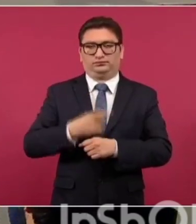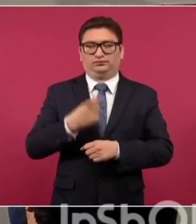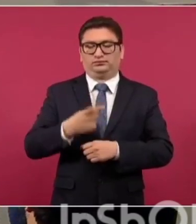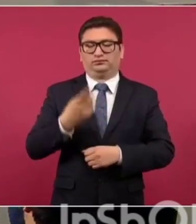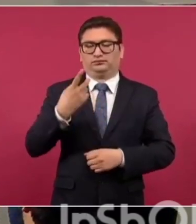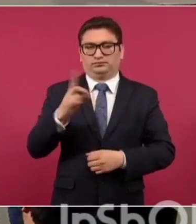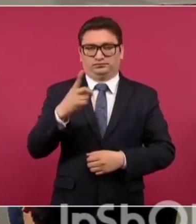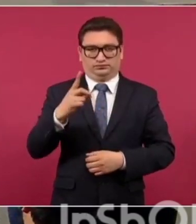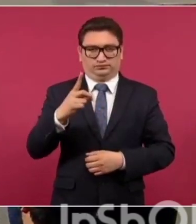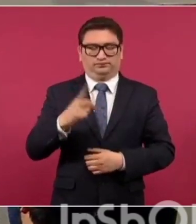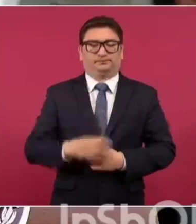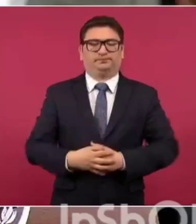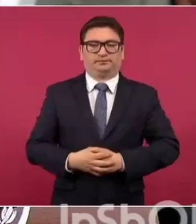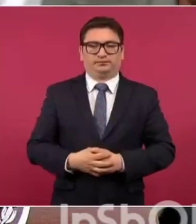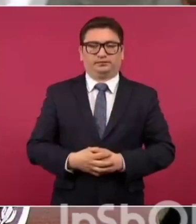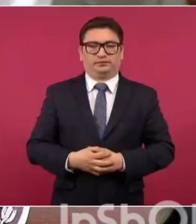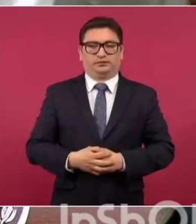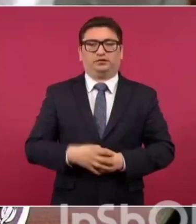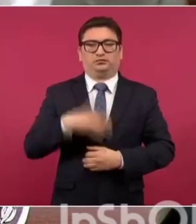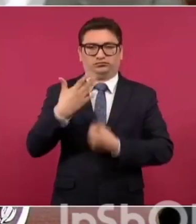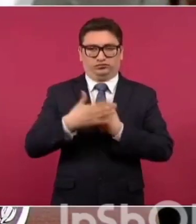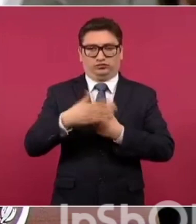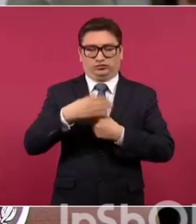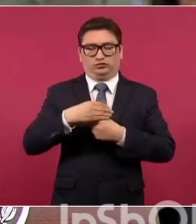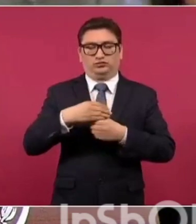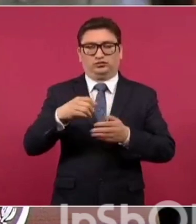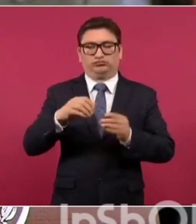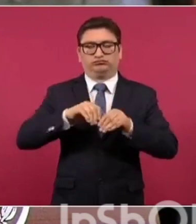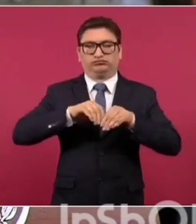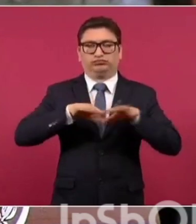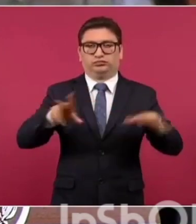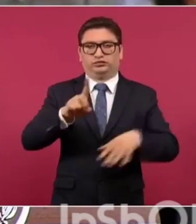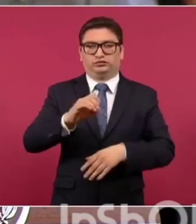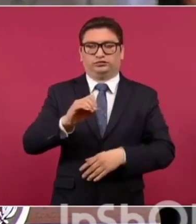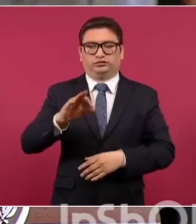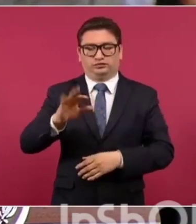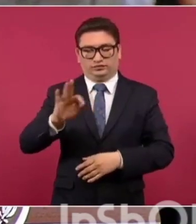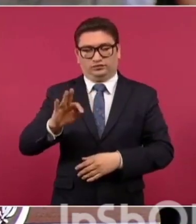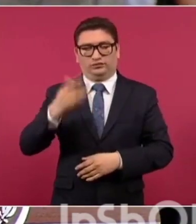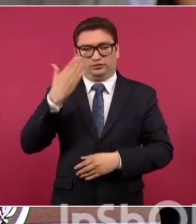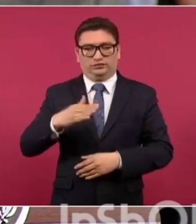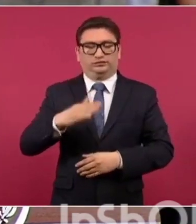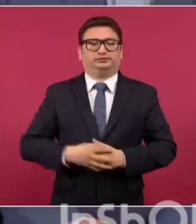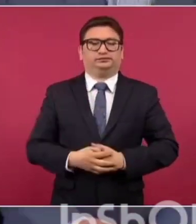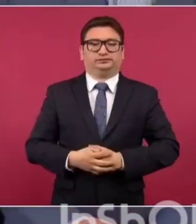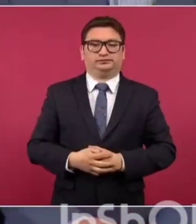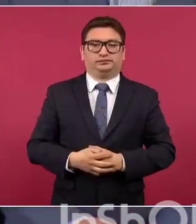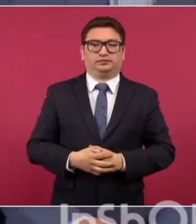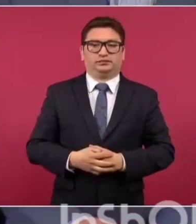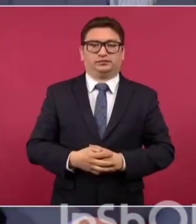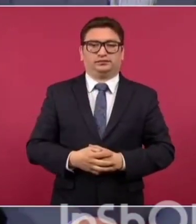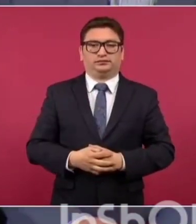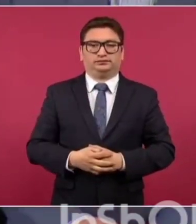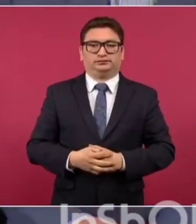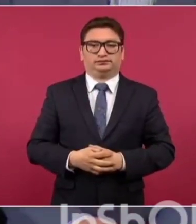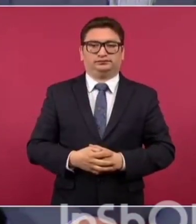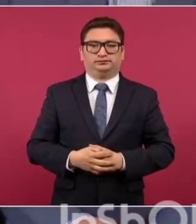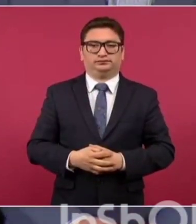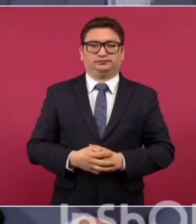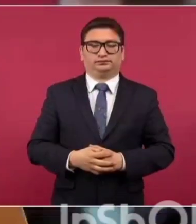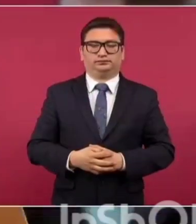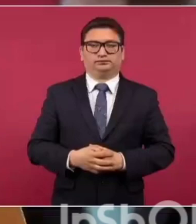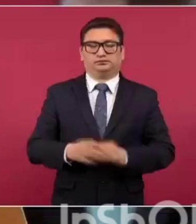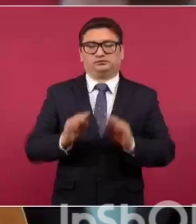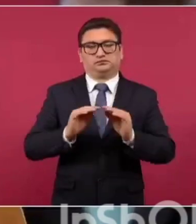de diciembre. Será publicado en el Diario Oficial de la Federación y, por supuesto, será